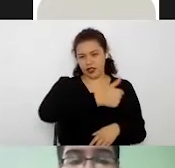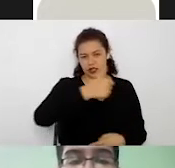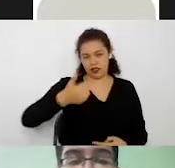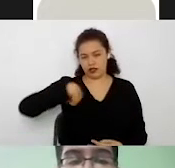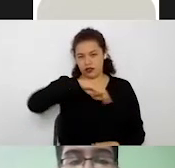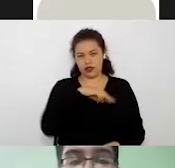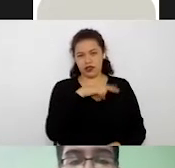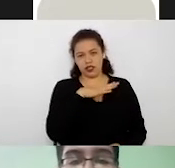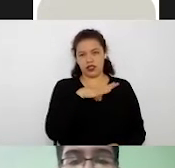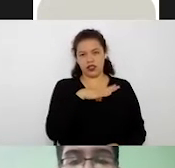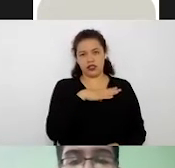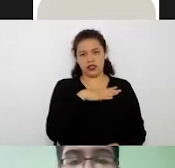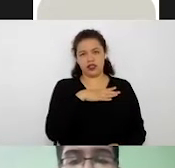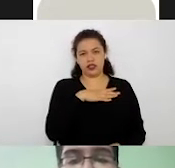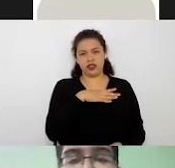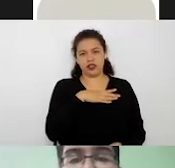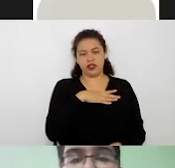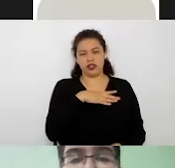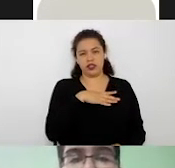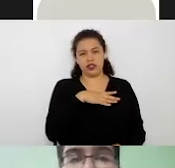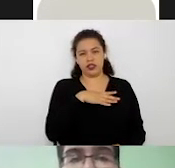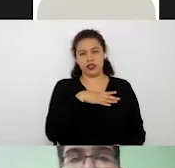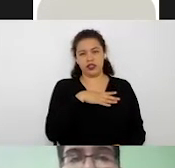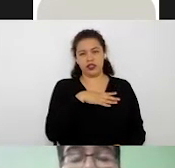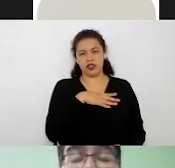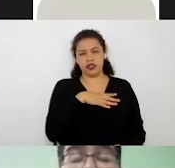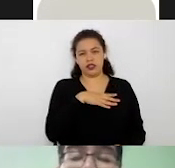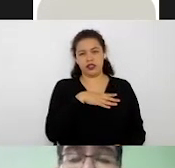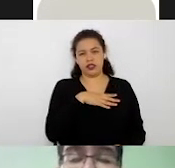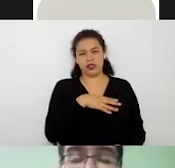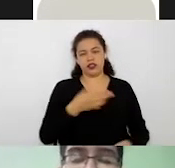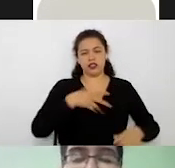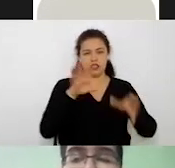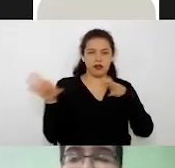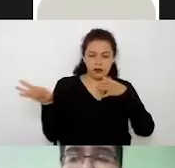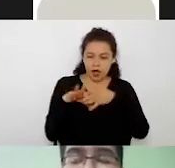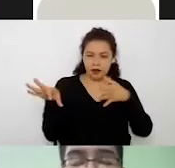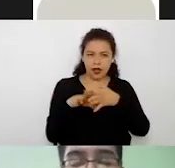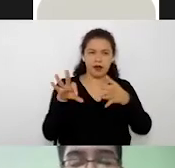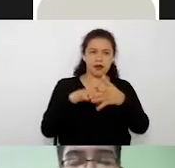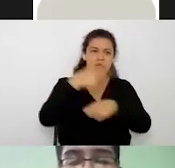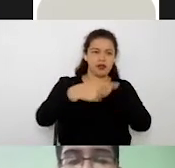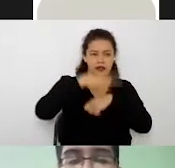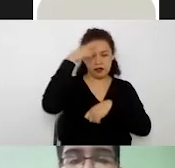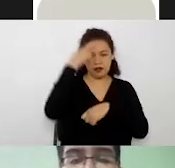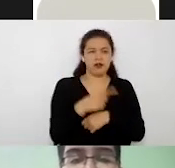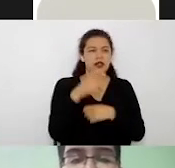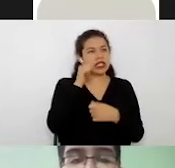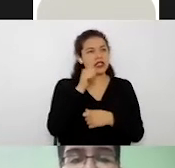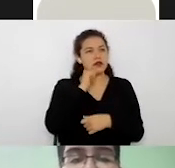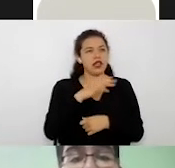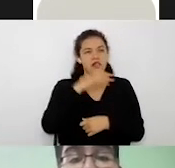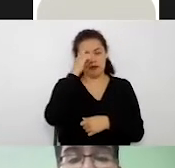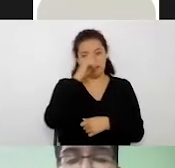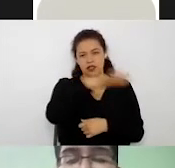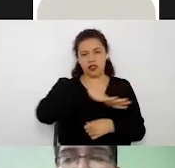estamos en constante riesgo permanente por las condiciones tanto